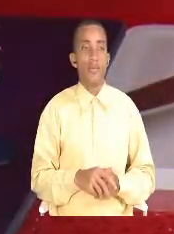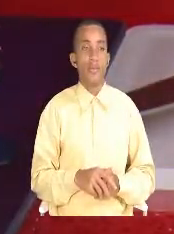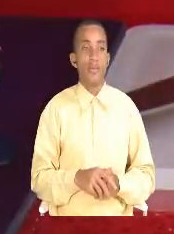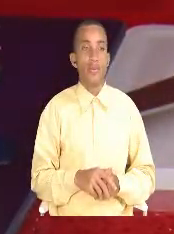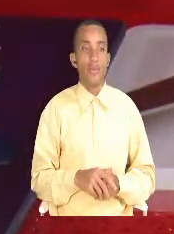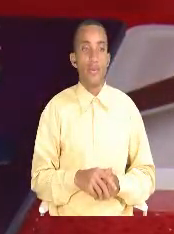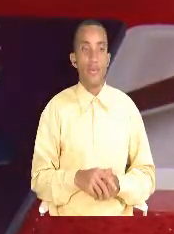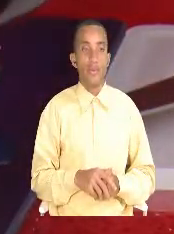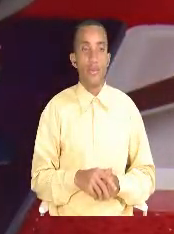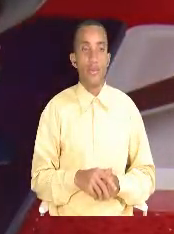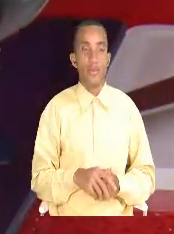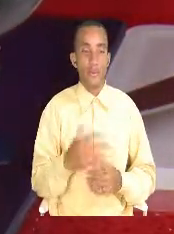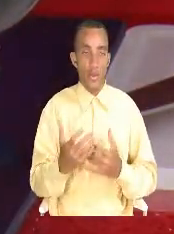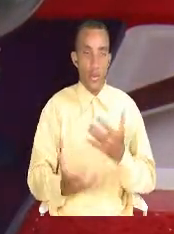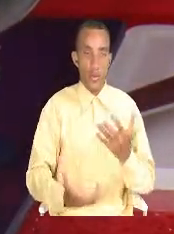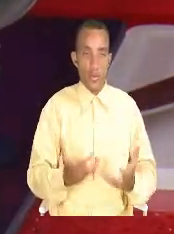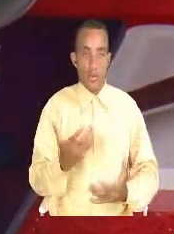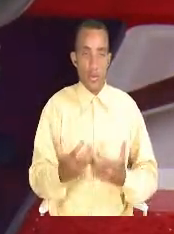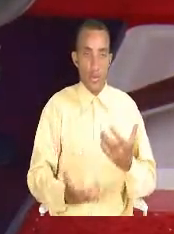terminar de cocinarse.